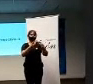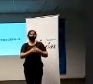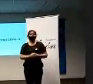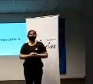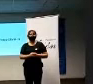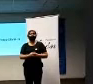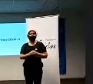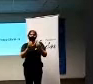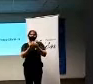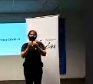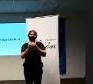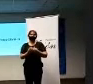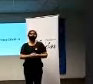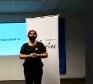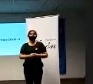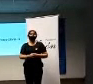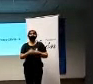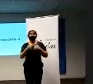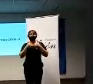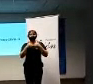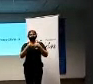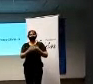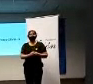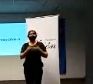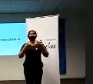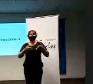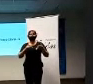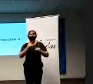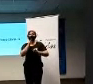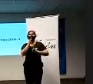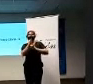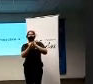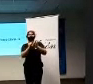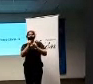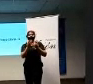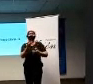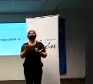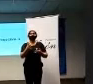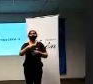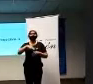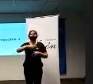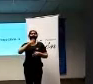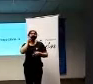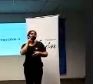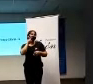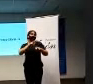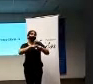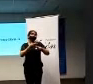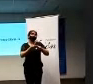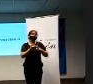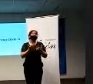Bueno, toda esta información está dentro de la página web del ministerio también, en la parte de